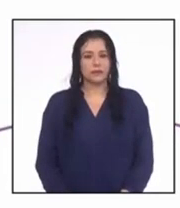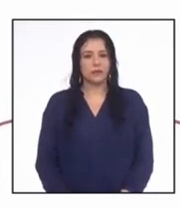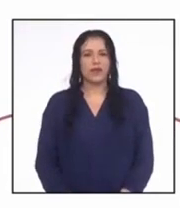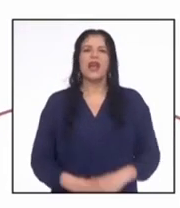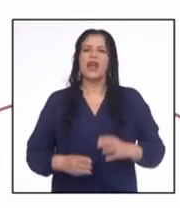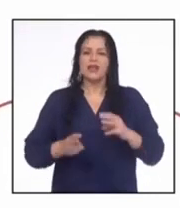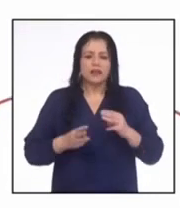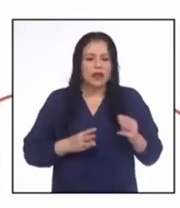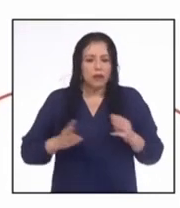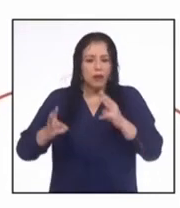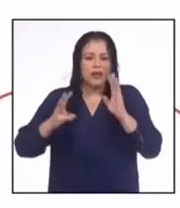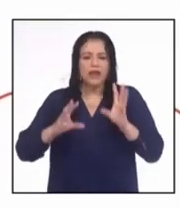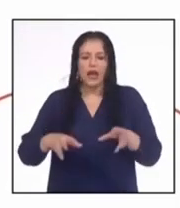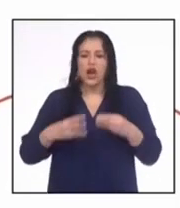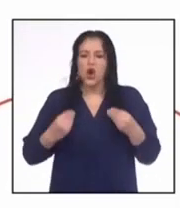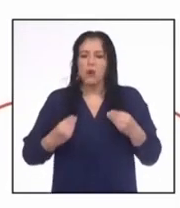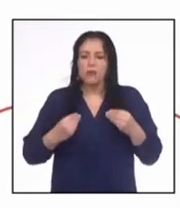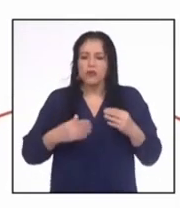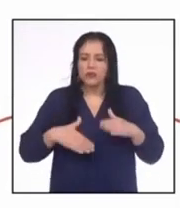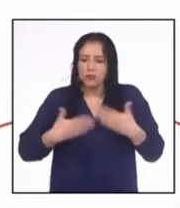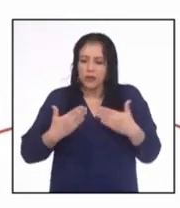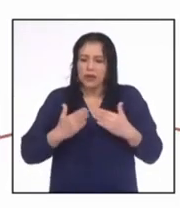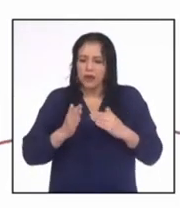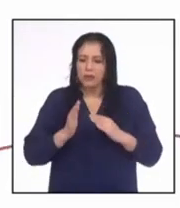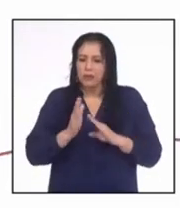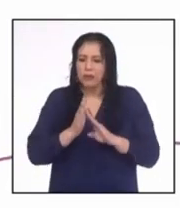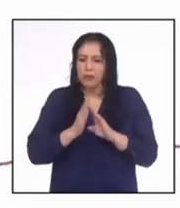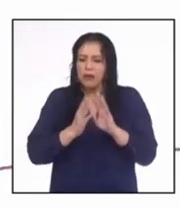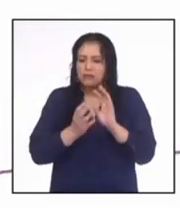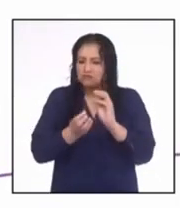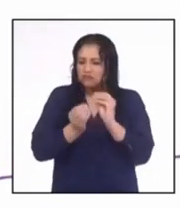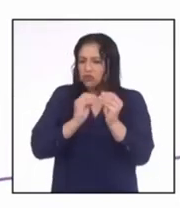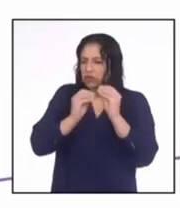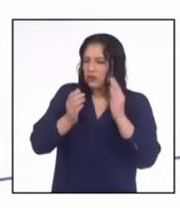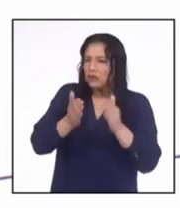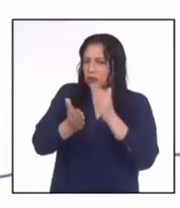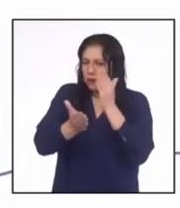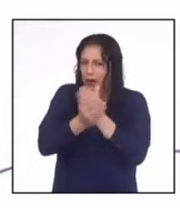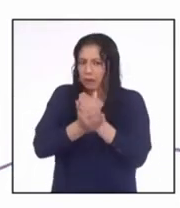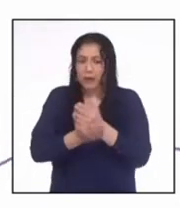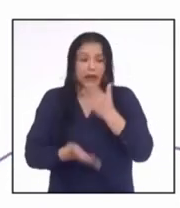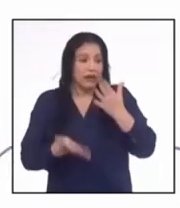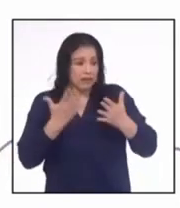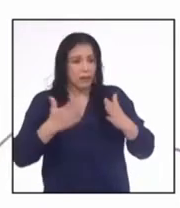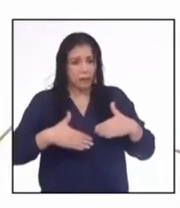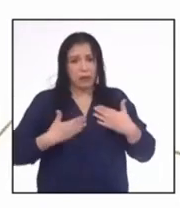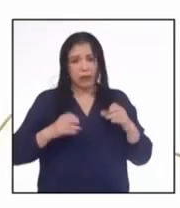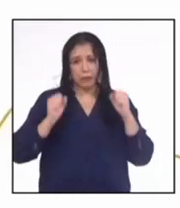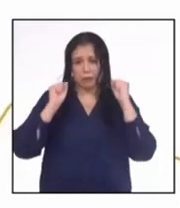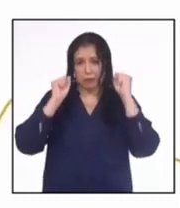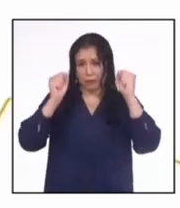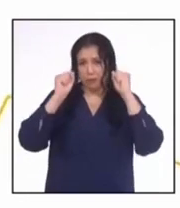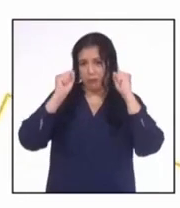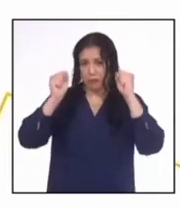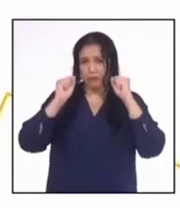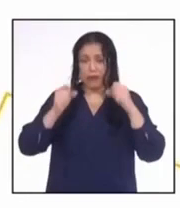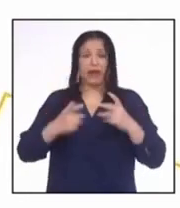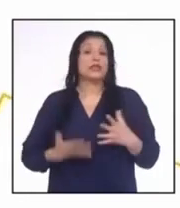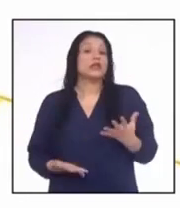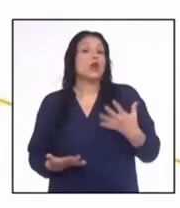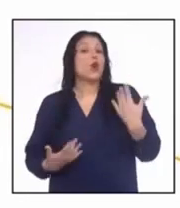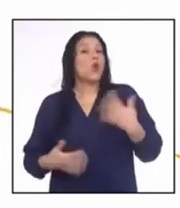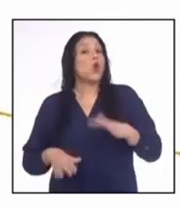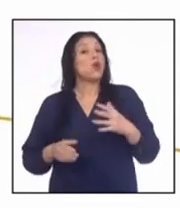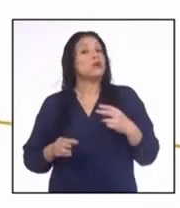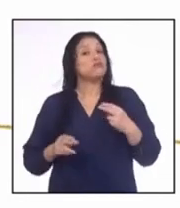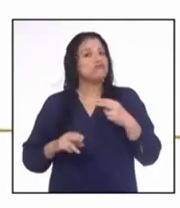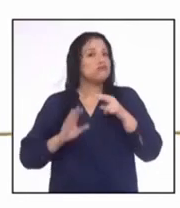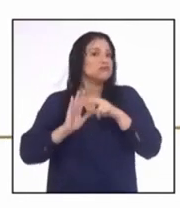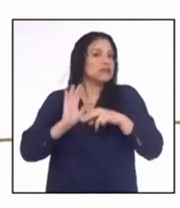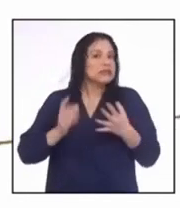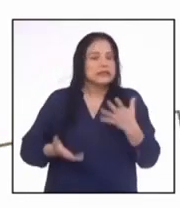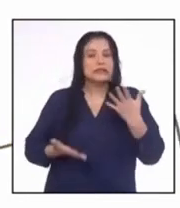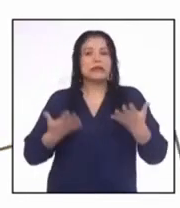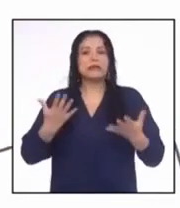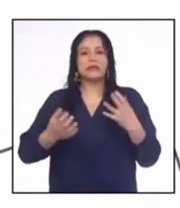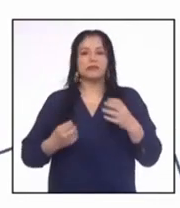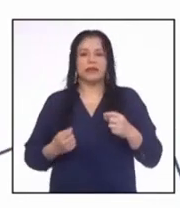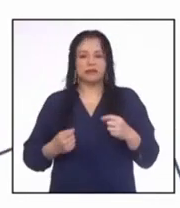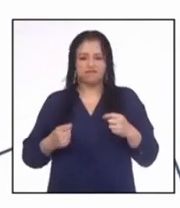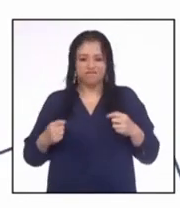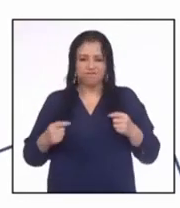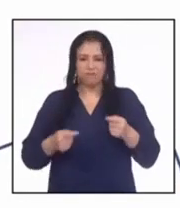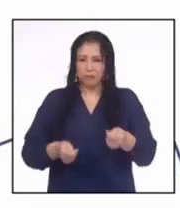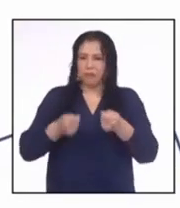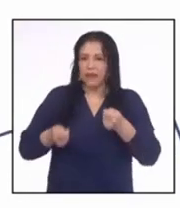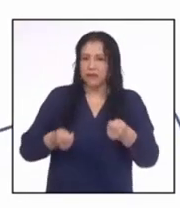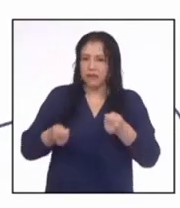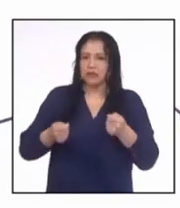Es la manera como discurre el conflicto, su dinámica. Pueden haber protestas sociales o medidas de fuerza destinadas a presionar